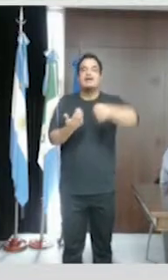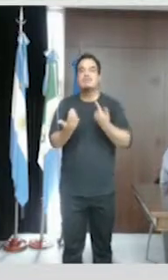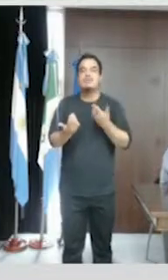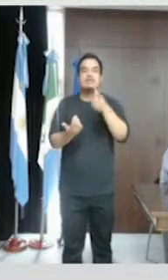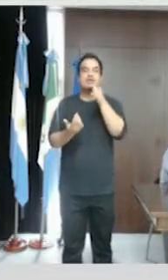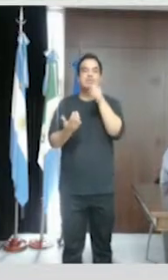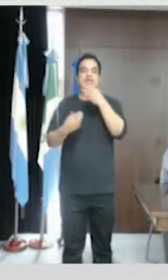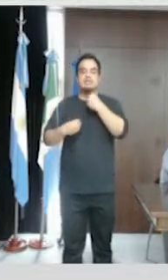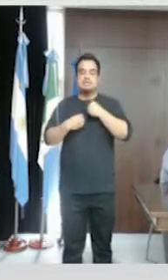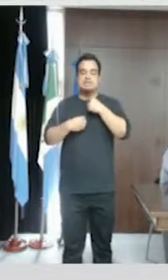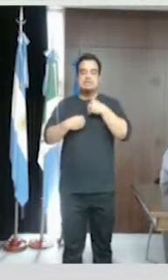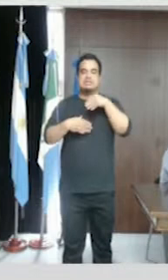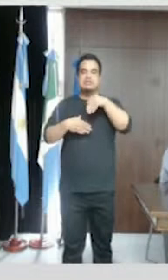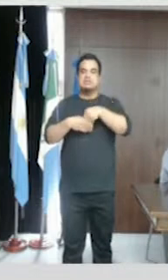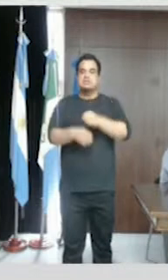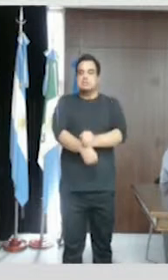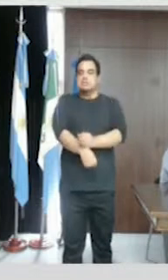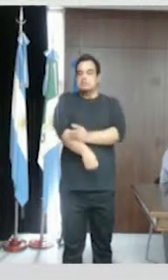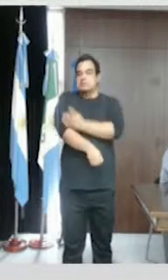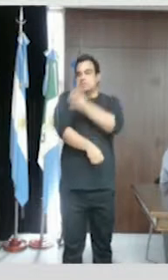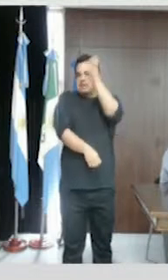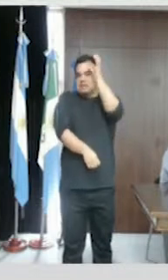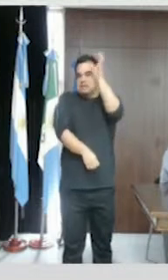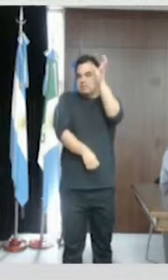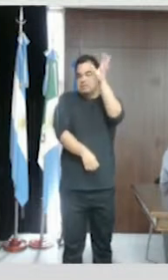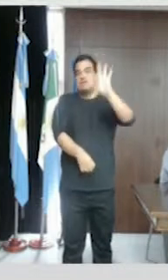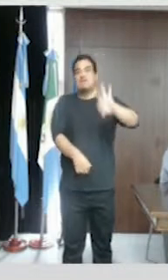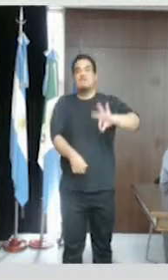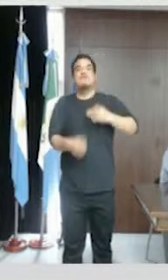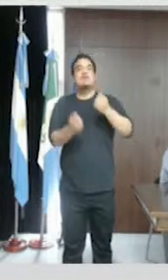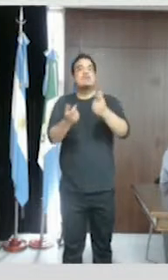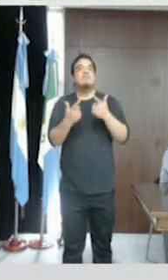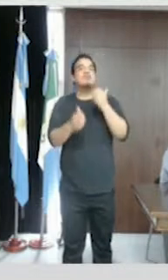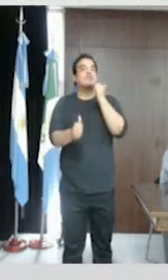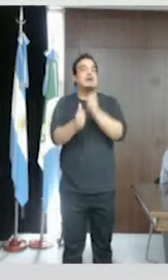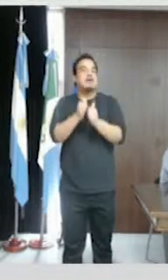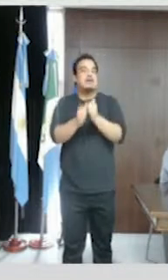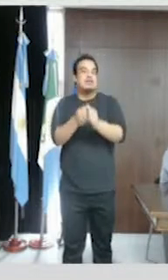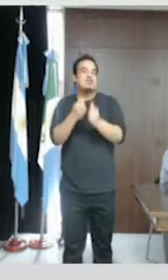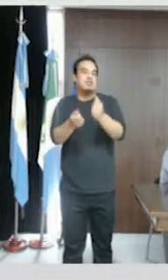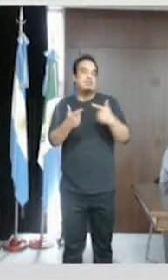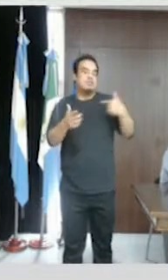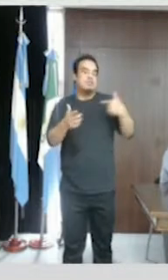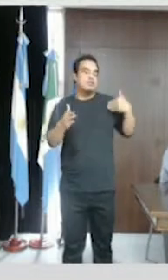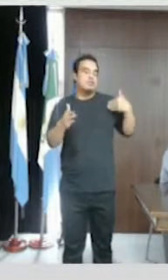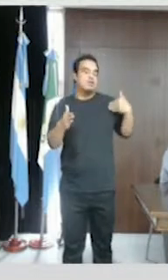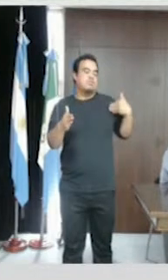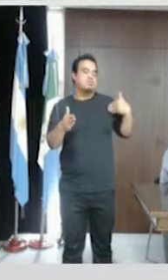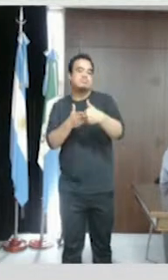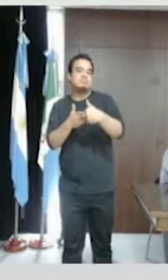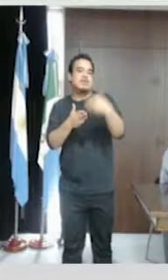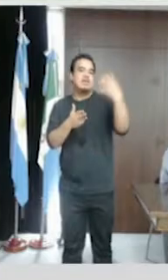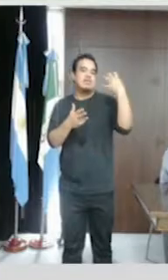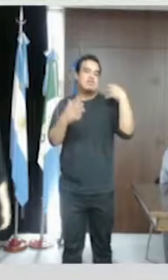carga emocional que nuestra historia de vida nos vino trayendo, nos vino sumando? Permite